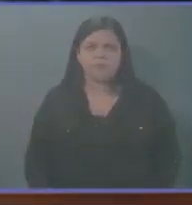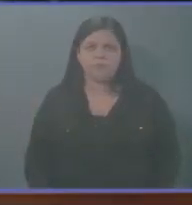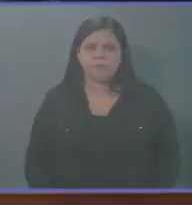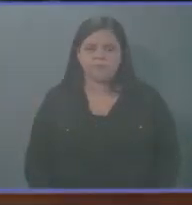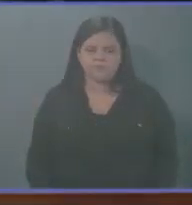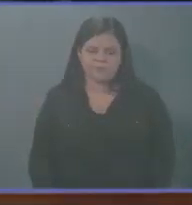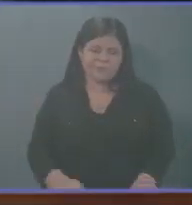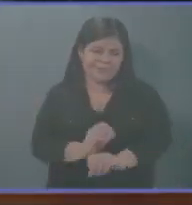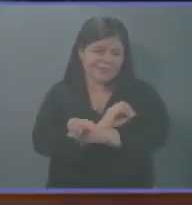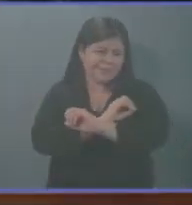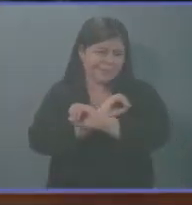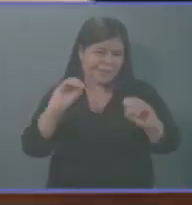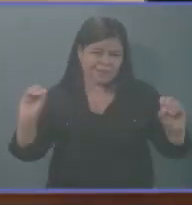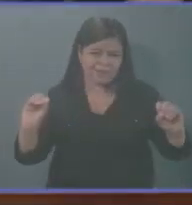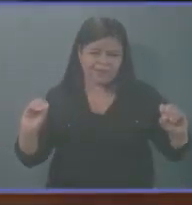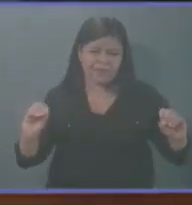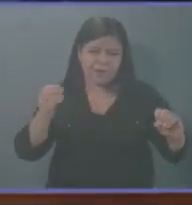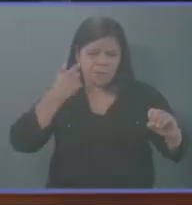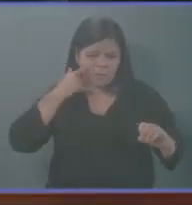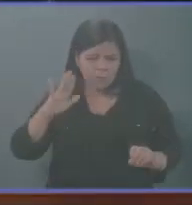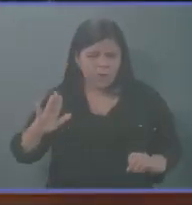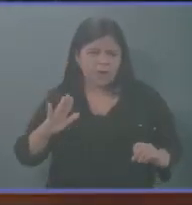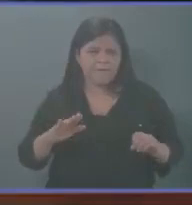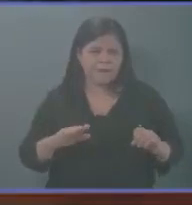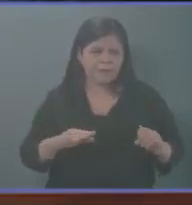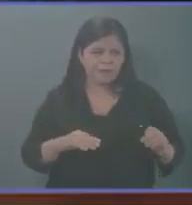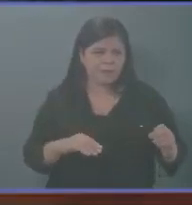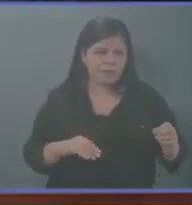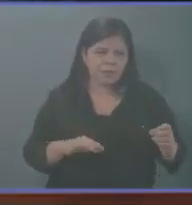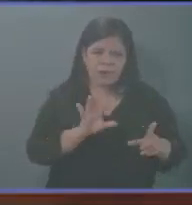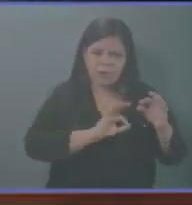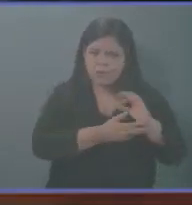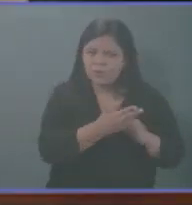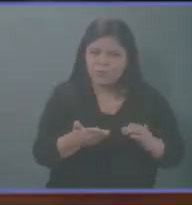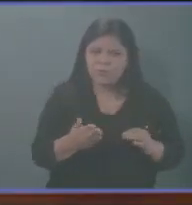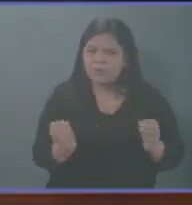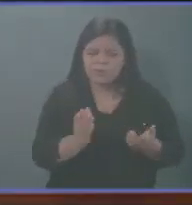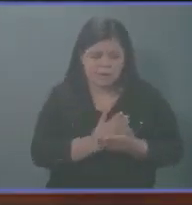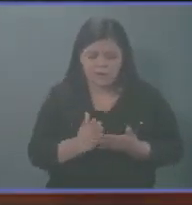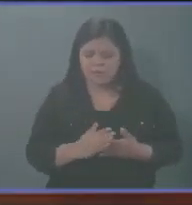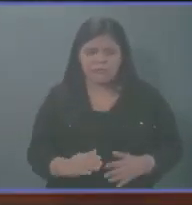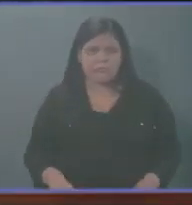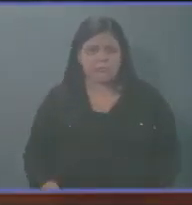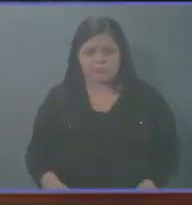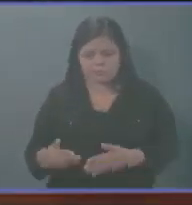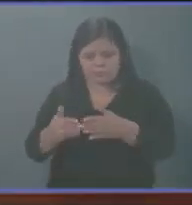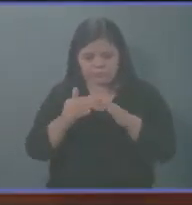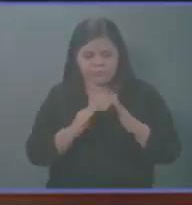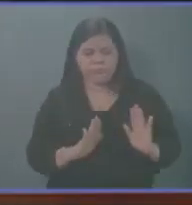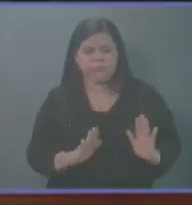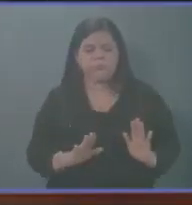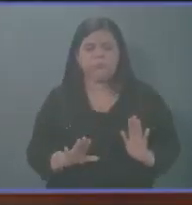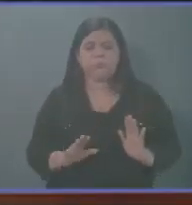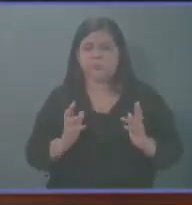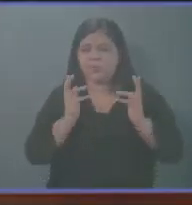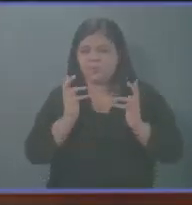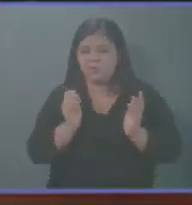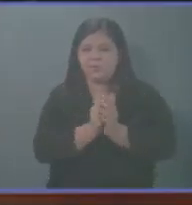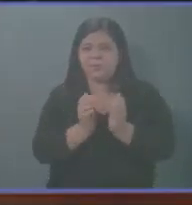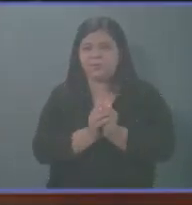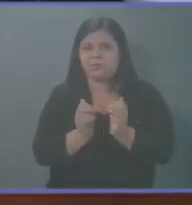Ni indiciales, ni de plena prueba, no los hay. Al contrario, existen